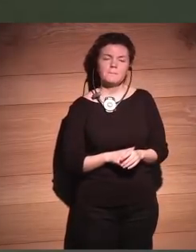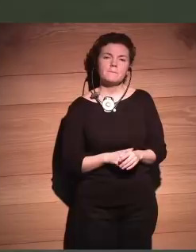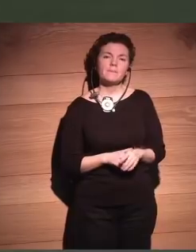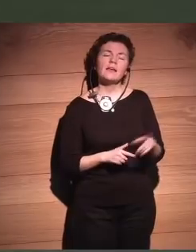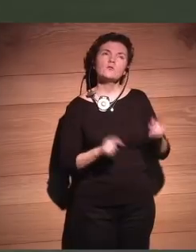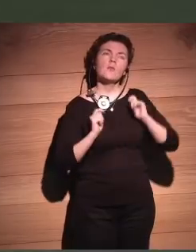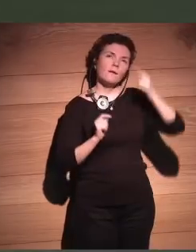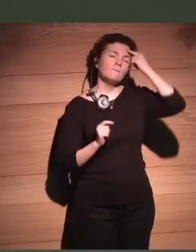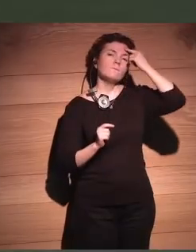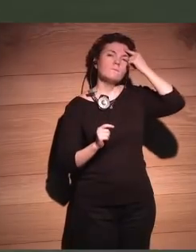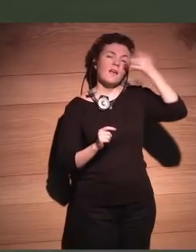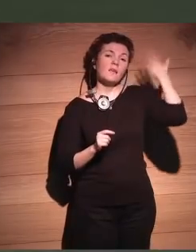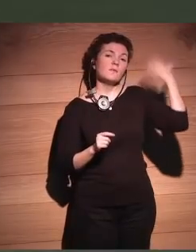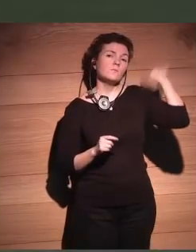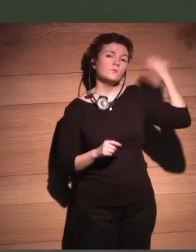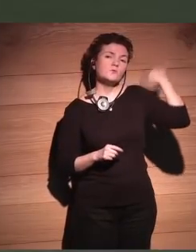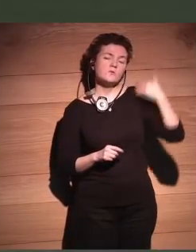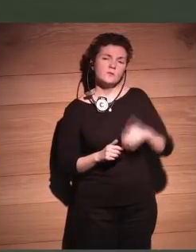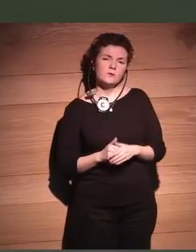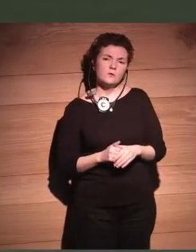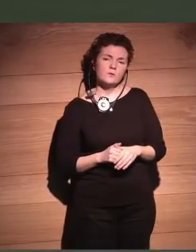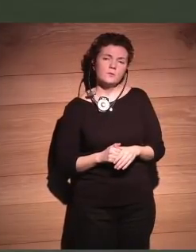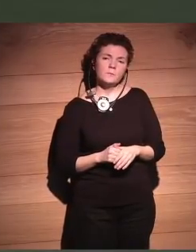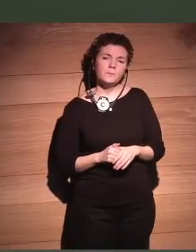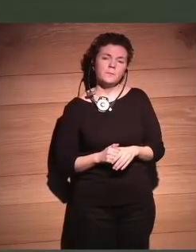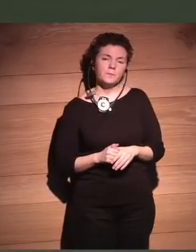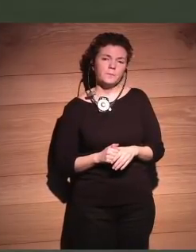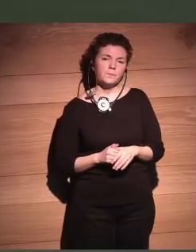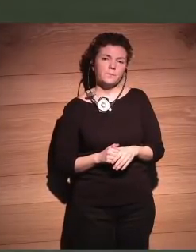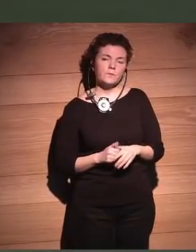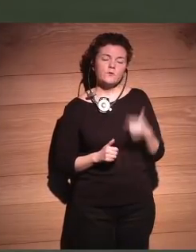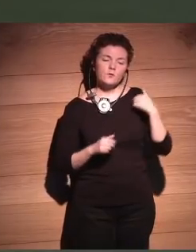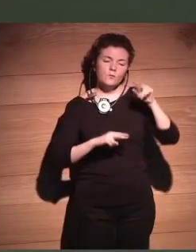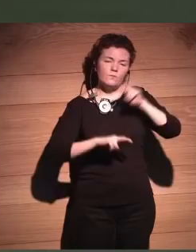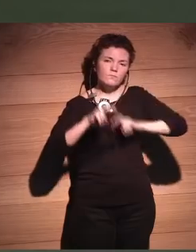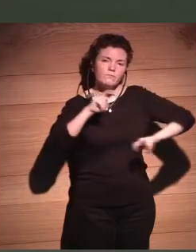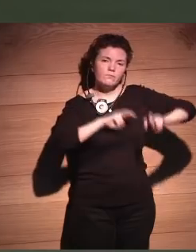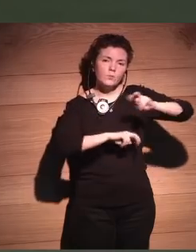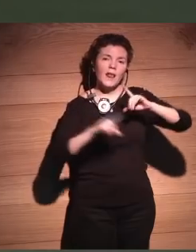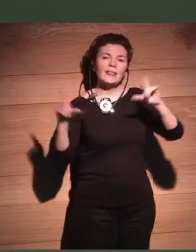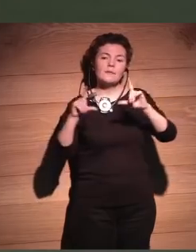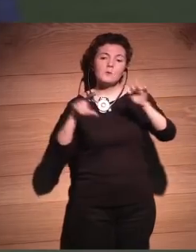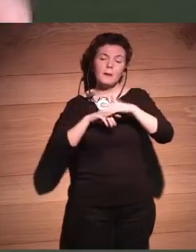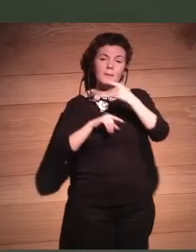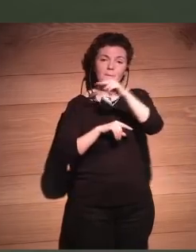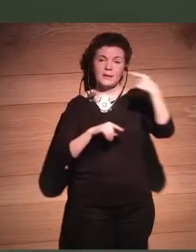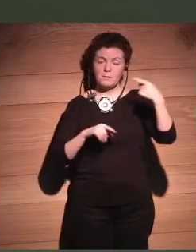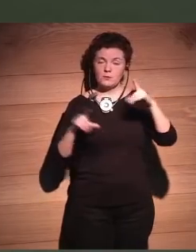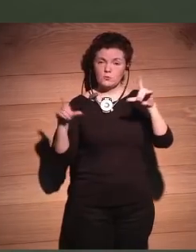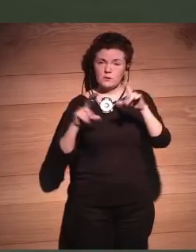Y eso me recuerda como hace muchísimos años cuando estaba buscando una tele para mi